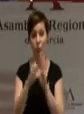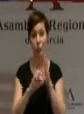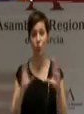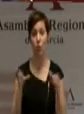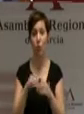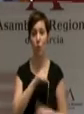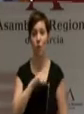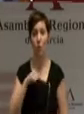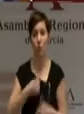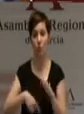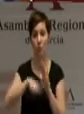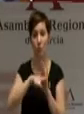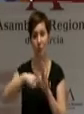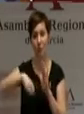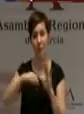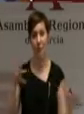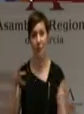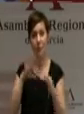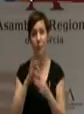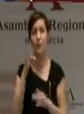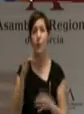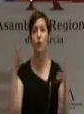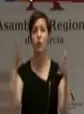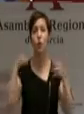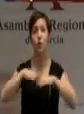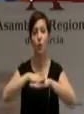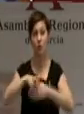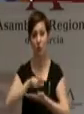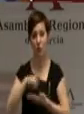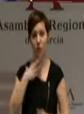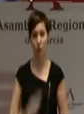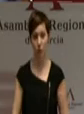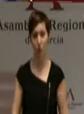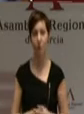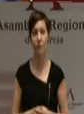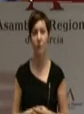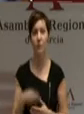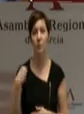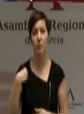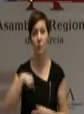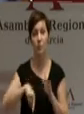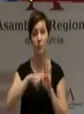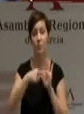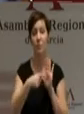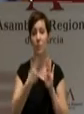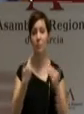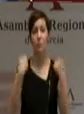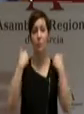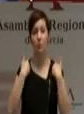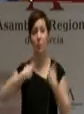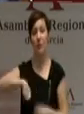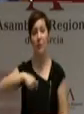del Estatuto del Presidente y del Consejo de Gobierno de la Región de Murcia, corresponde al presidente de la Asamblea